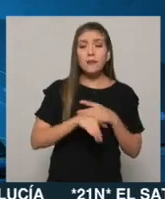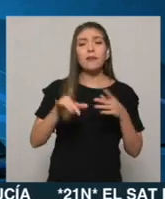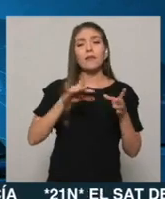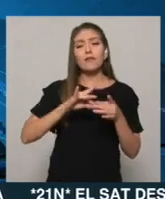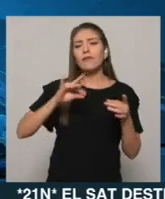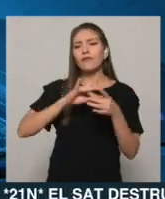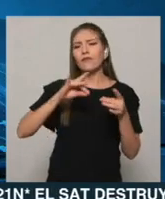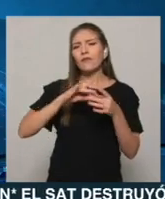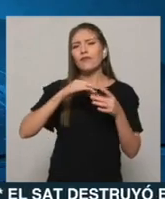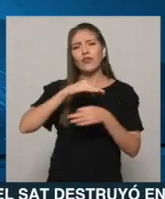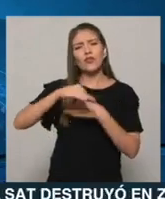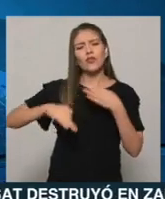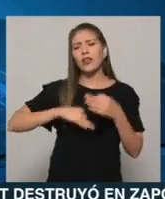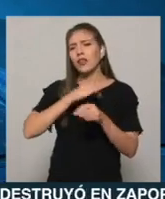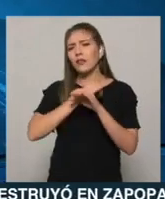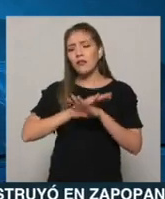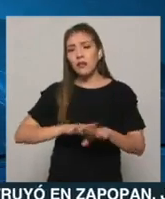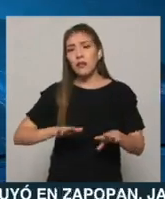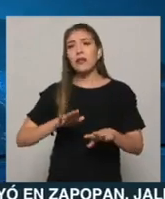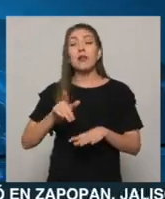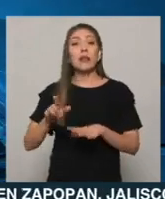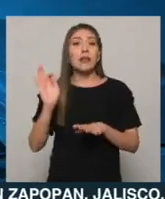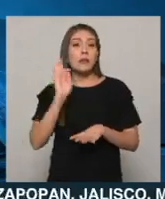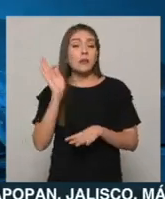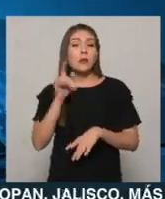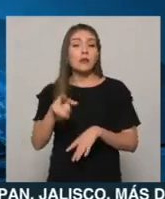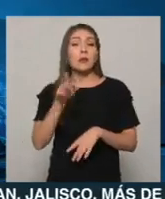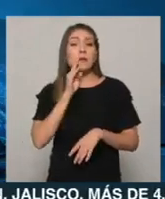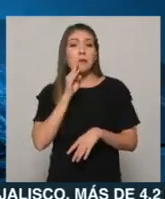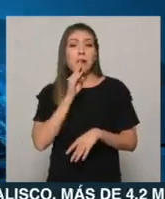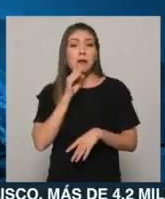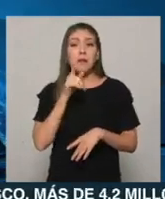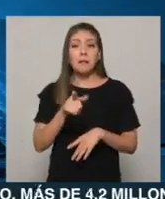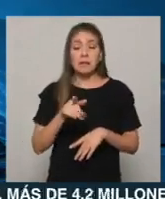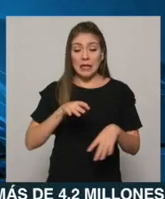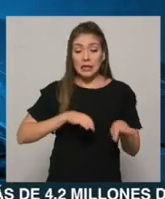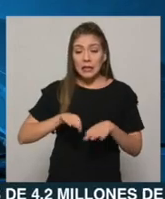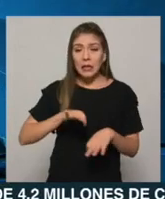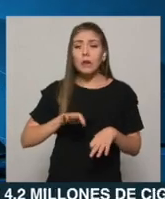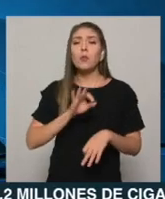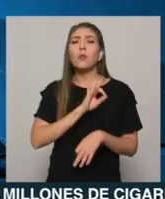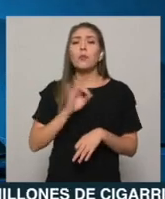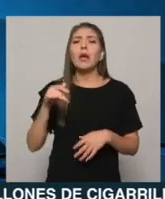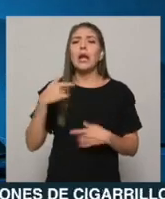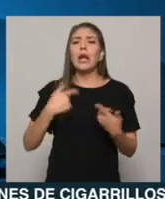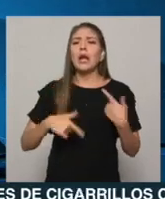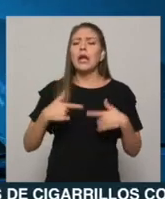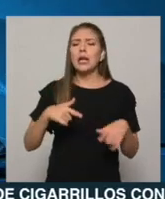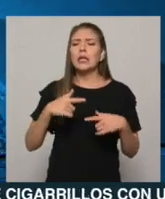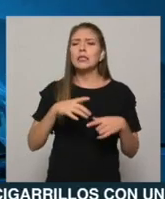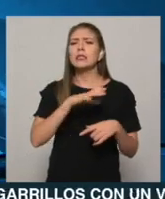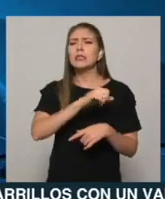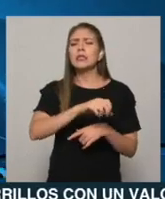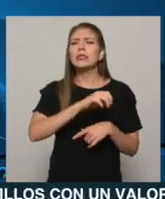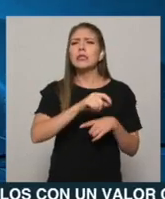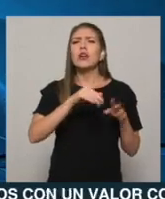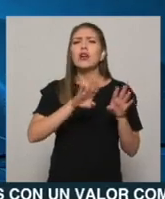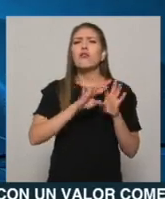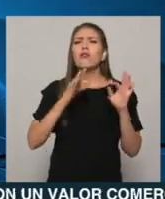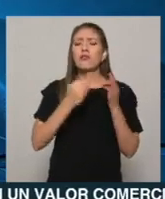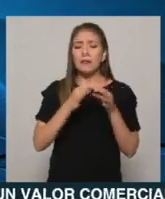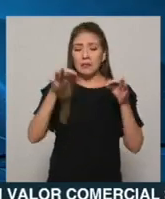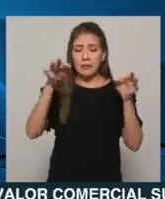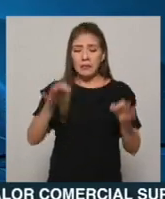información para que si es una madre trabajadora, pueda extraerse su leche de una forma adecuada, con la técnica correcta, para que